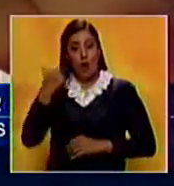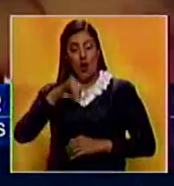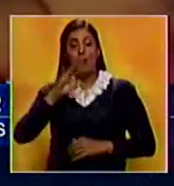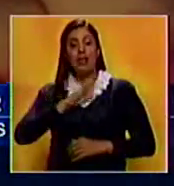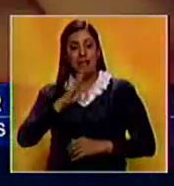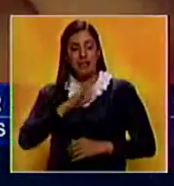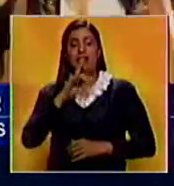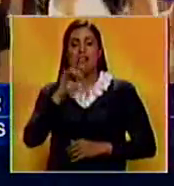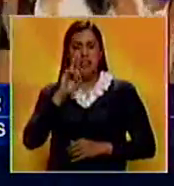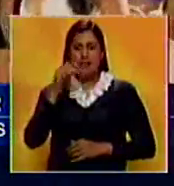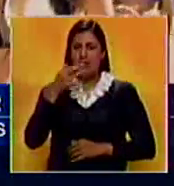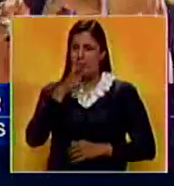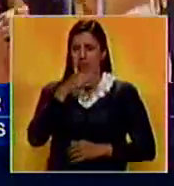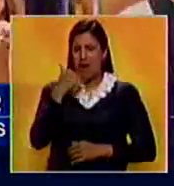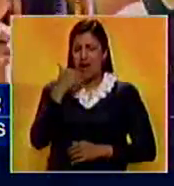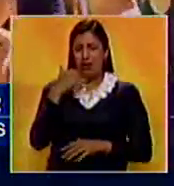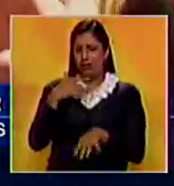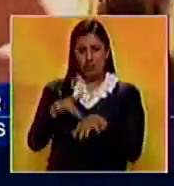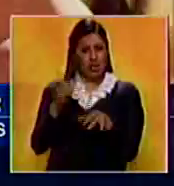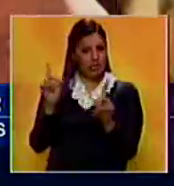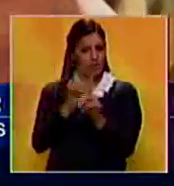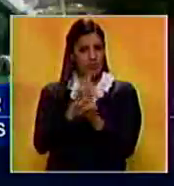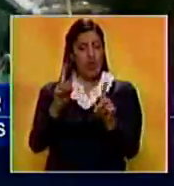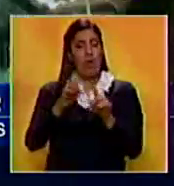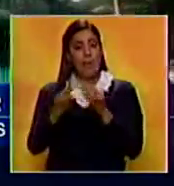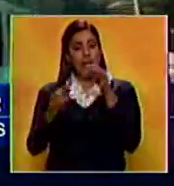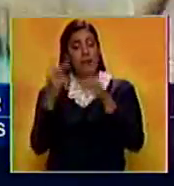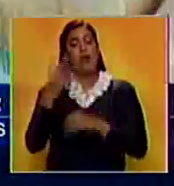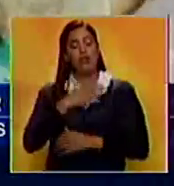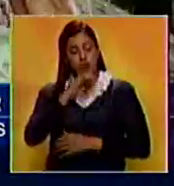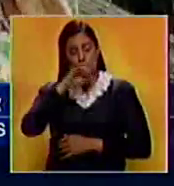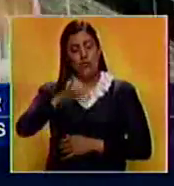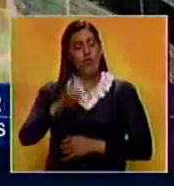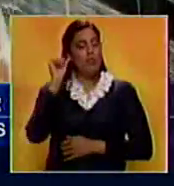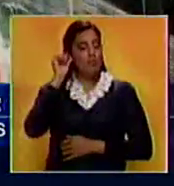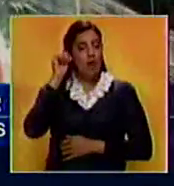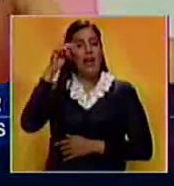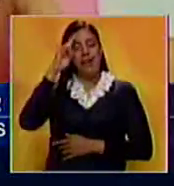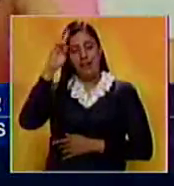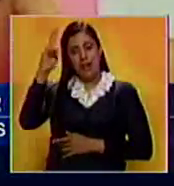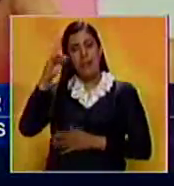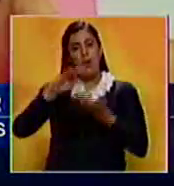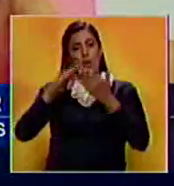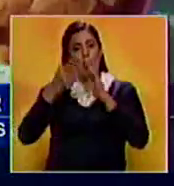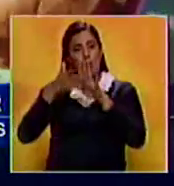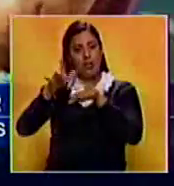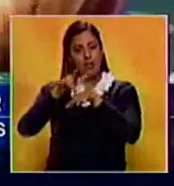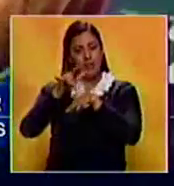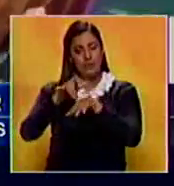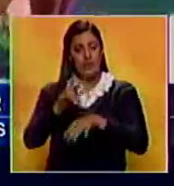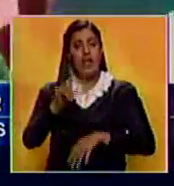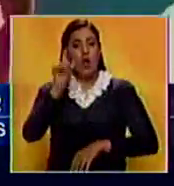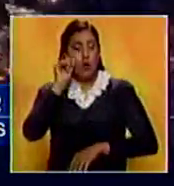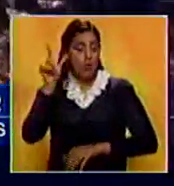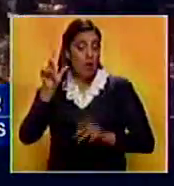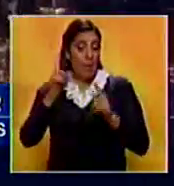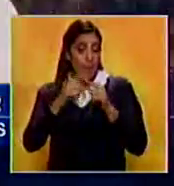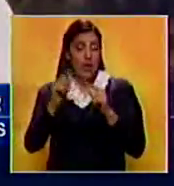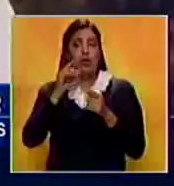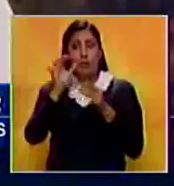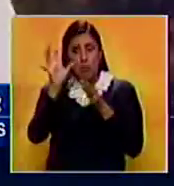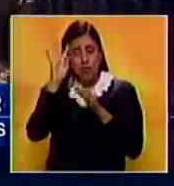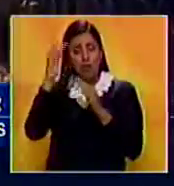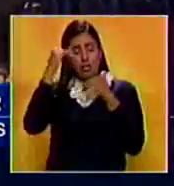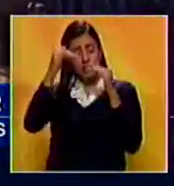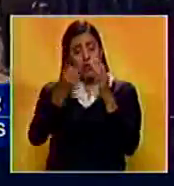Maluma se manifestó, dijo que no era homosexual. Señaló que ama a las mujeres y respeta a la comunidad LGBT. Pidió a sus seguidores